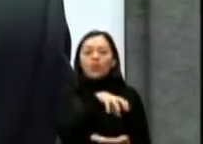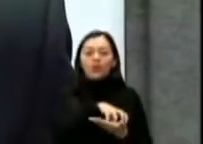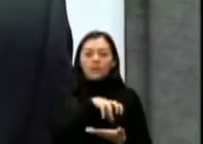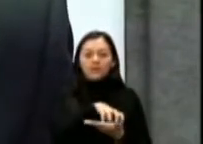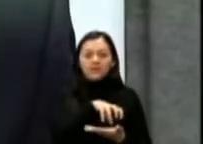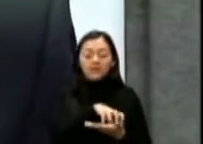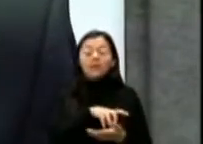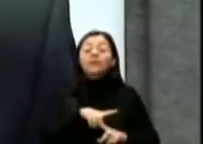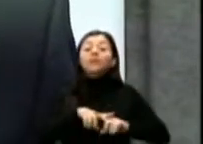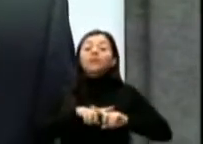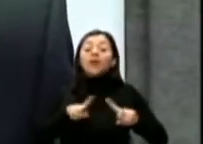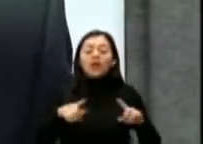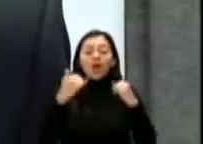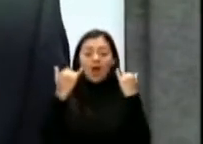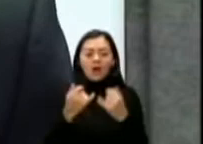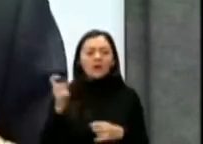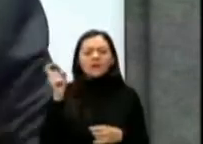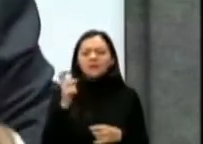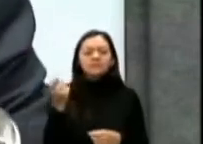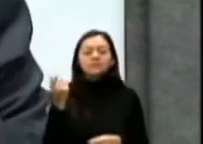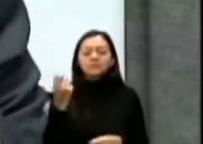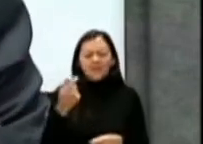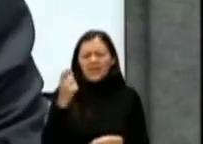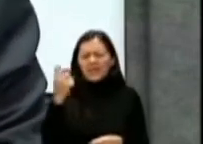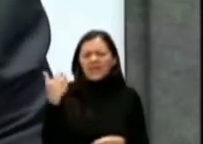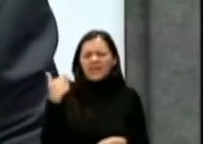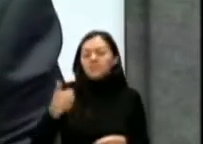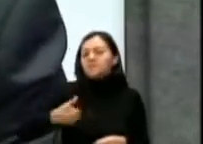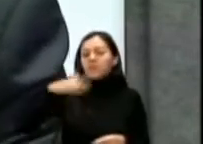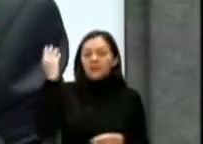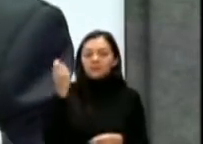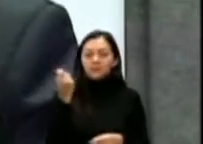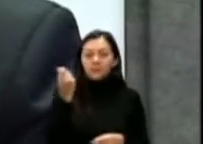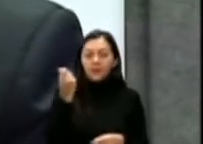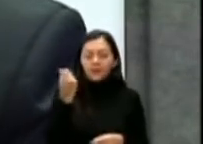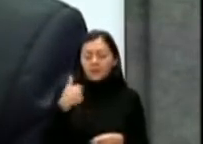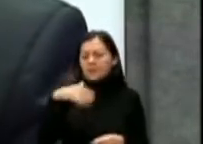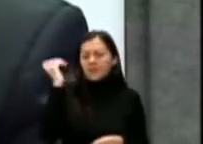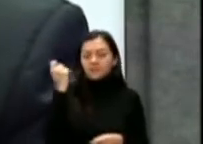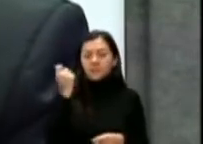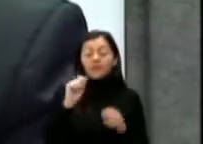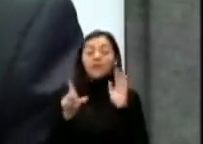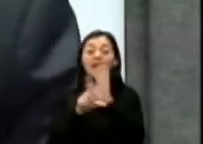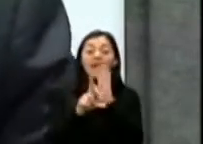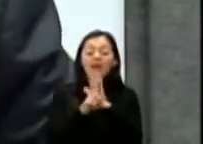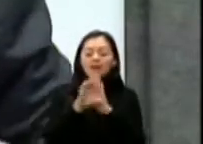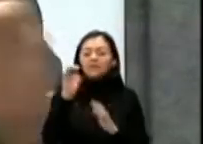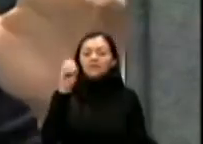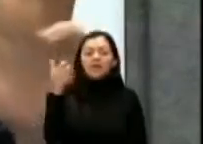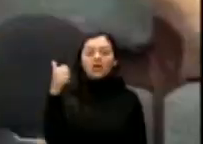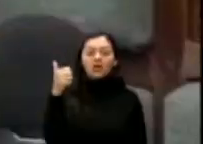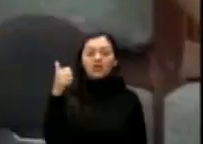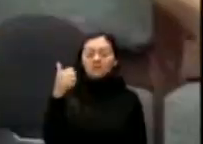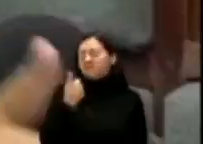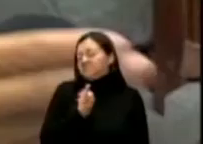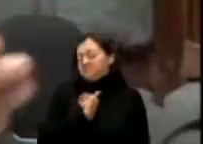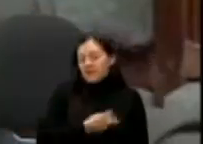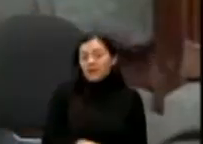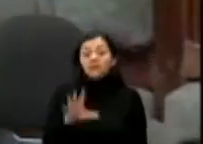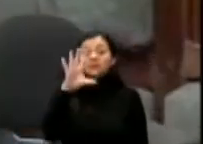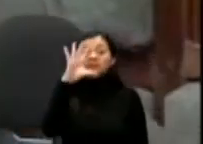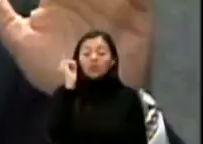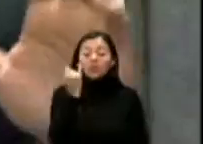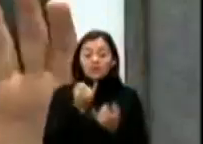significa que ahora hay más recursos primero tiene usted ley 010 que ya se cambió 50 centavos